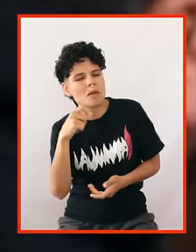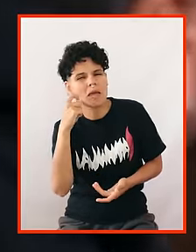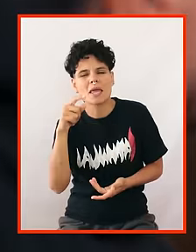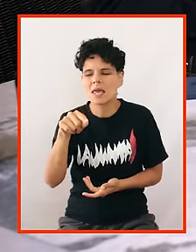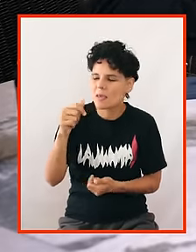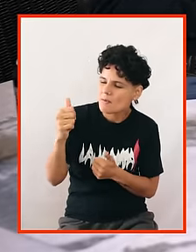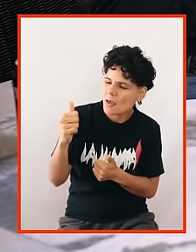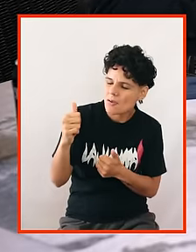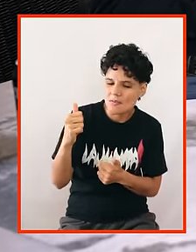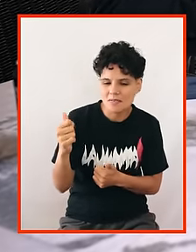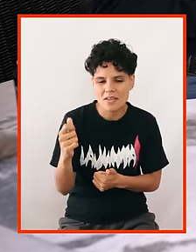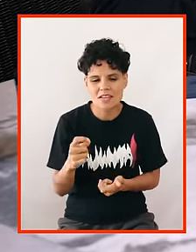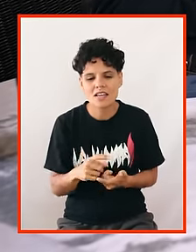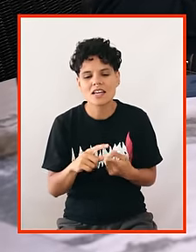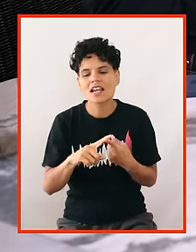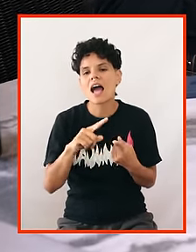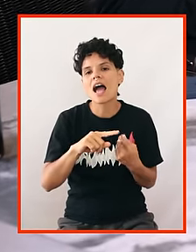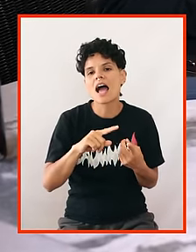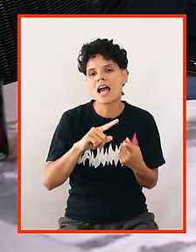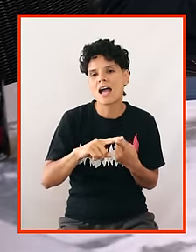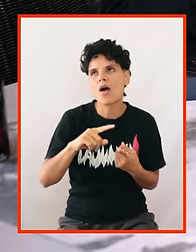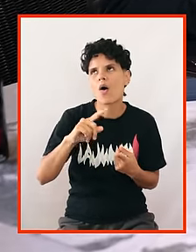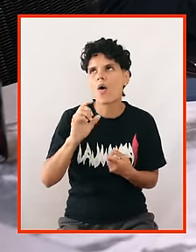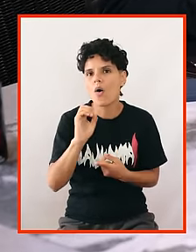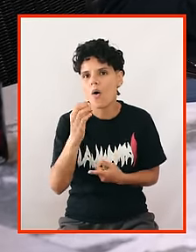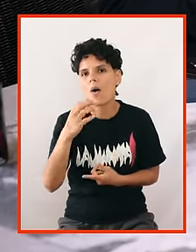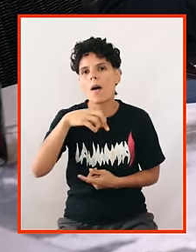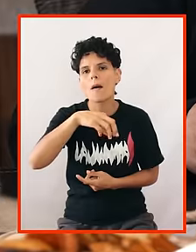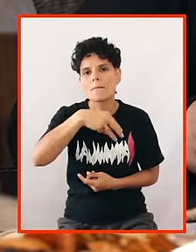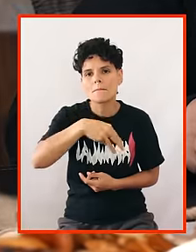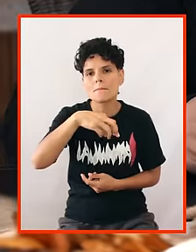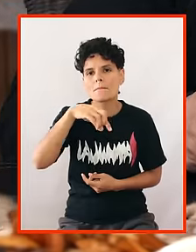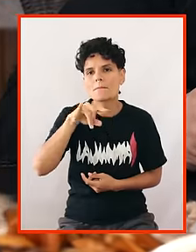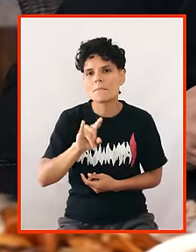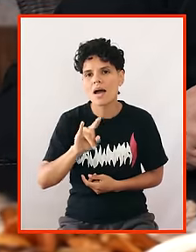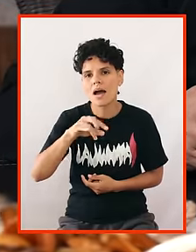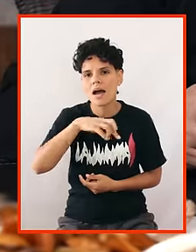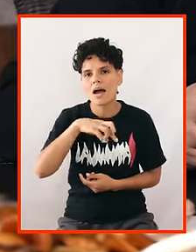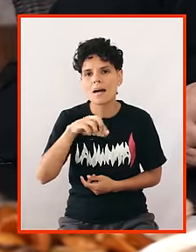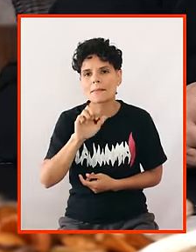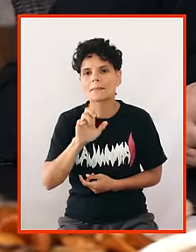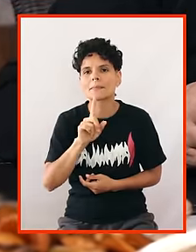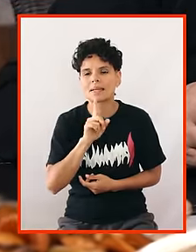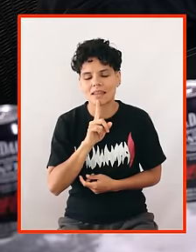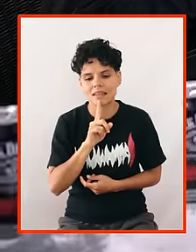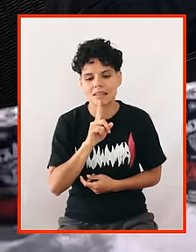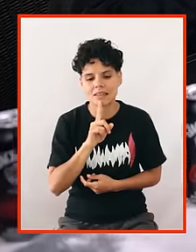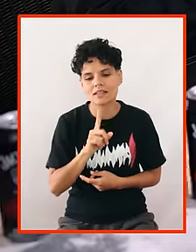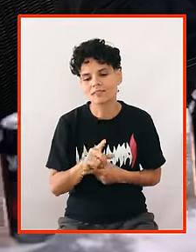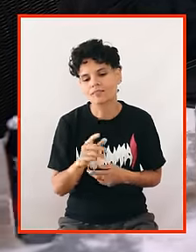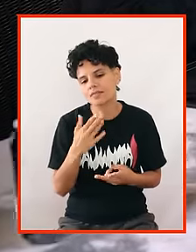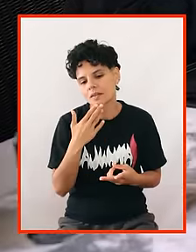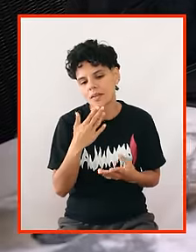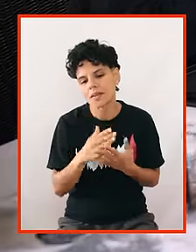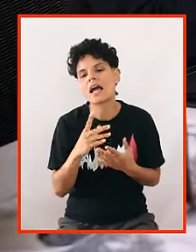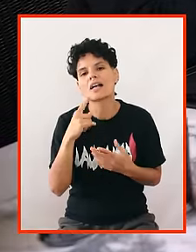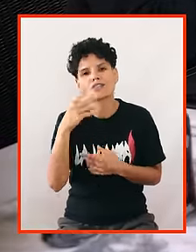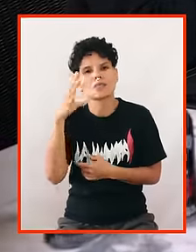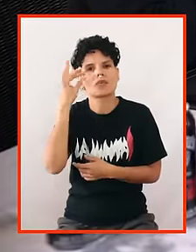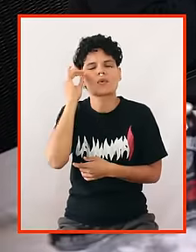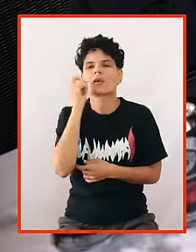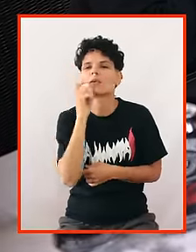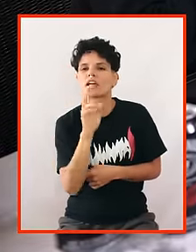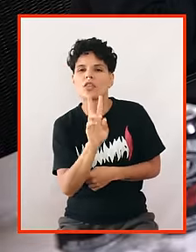que le digo bien al Chopino. Oye, que lo hizo ¿pero bien. ¿Pero el Chopino o el Muppet? Todo el rato decía eso. Y ahí caché que decía el Chopino. Pero es buena boca. Sí.